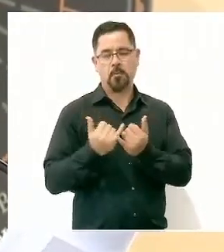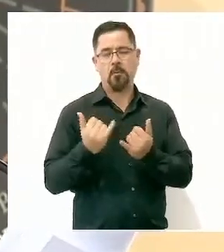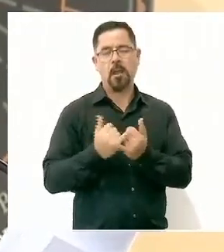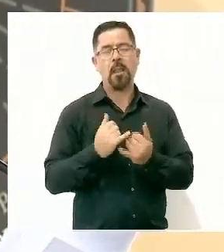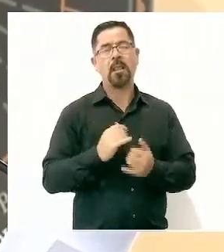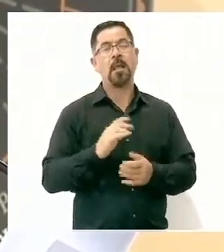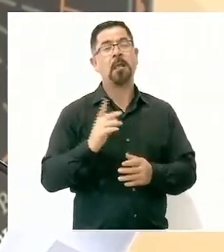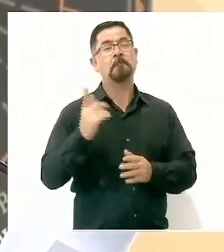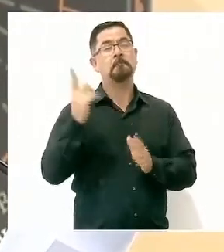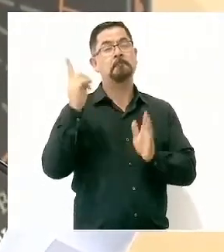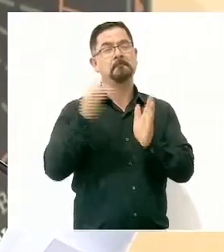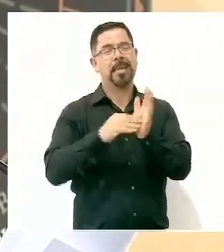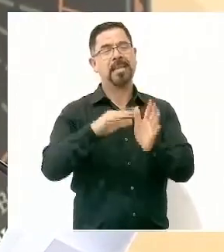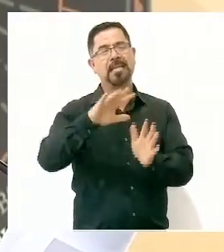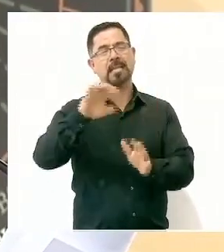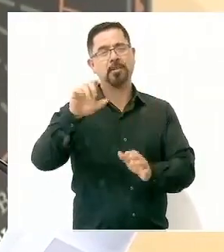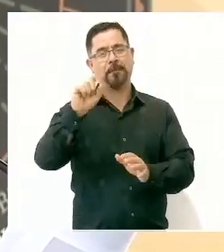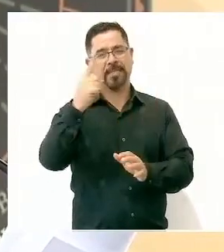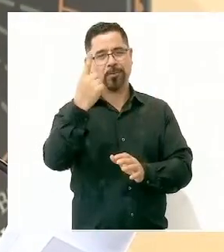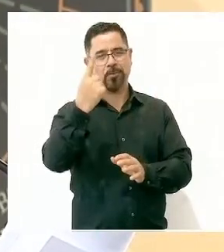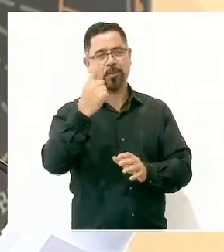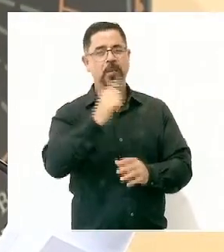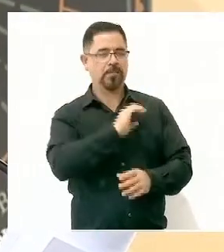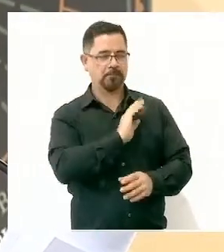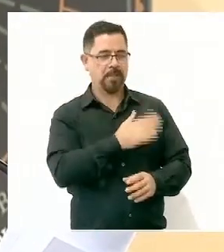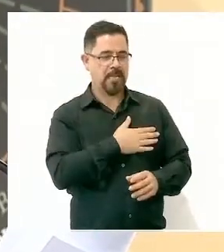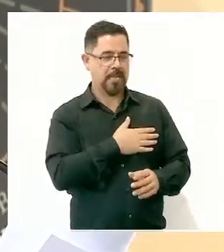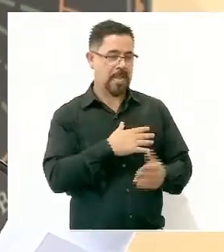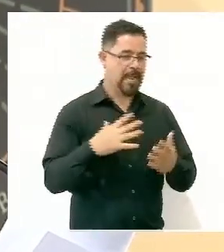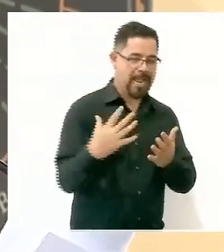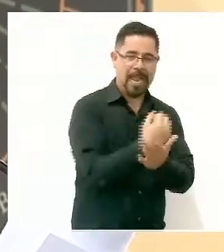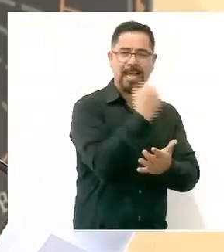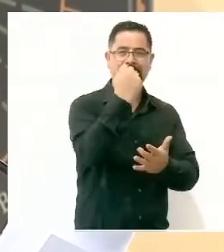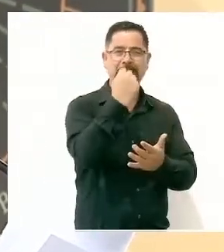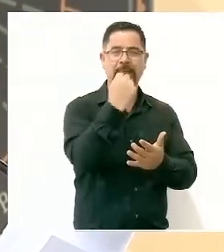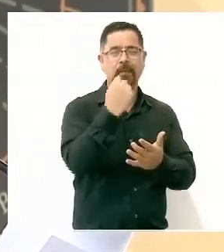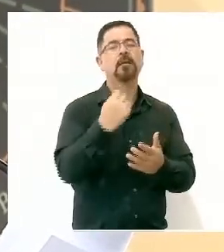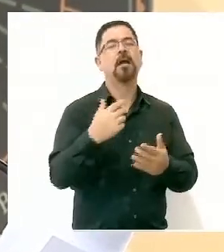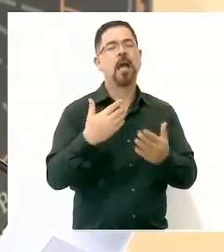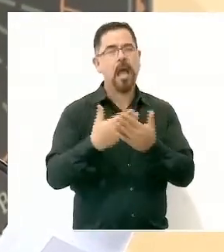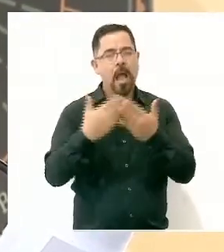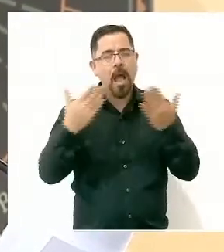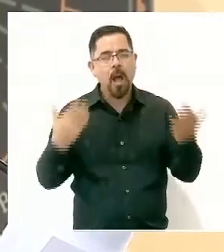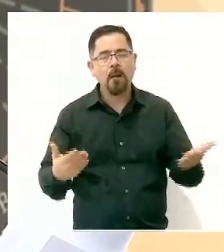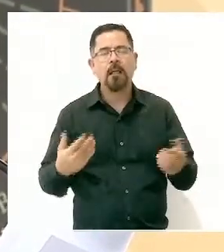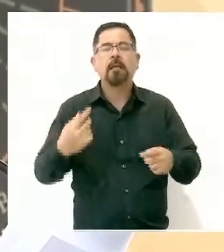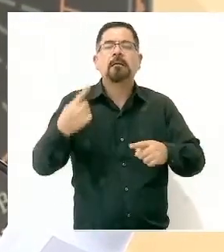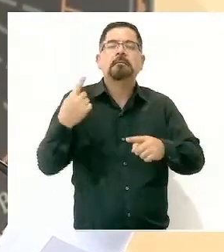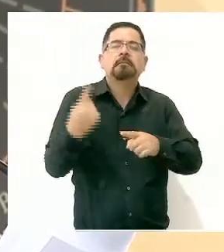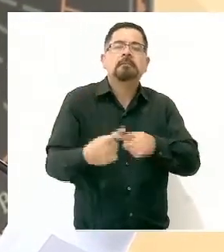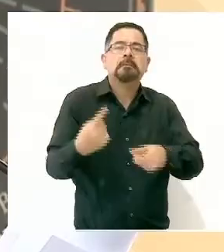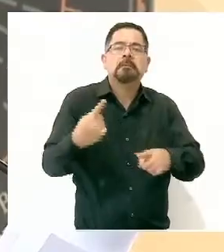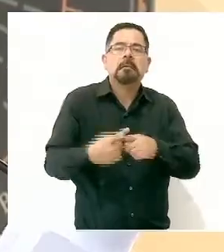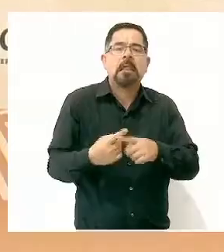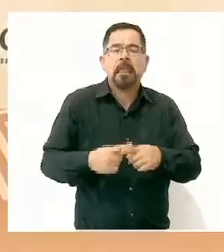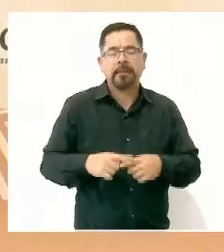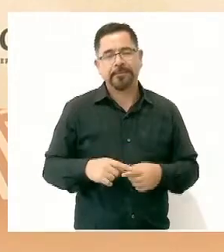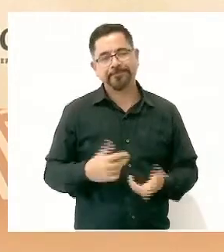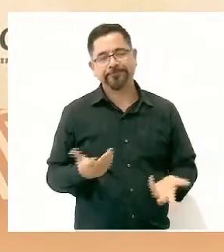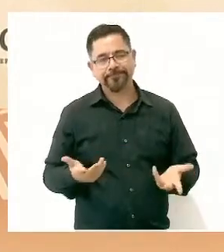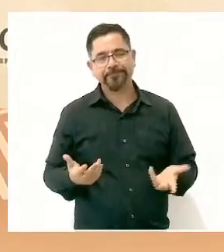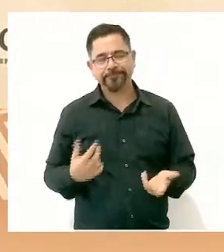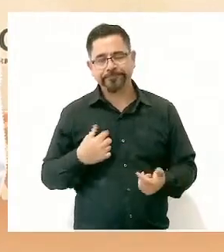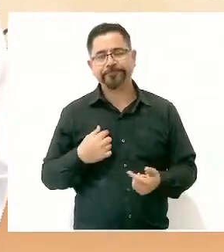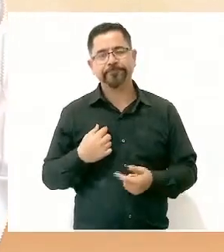1521. Una vez más, los bárbaros eran quienes con el uso de la